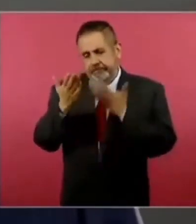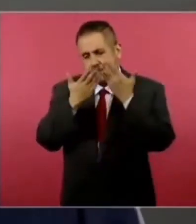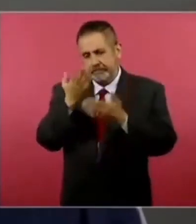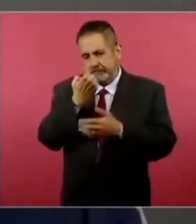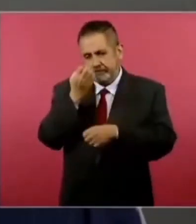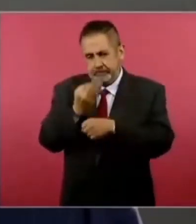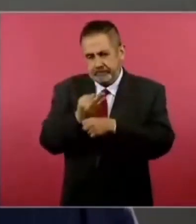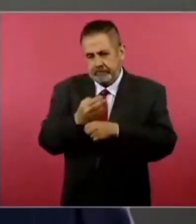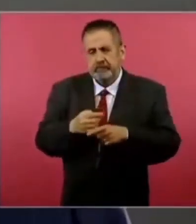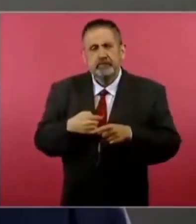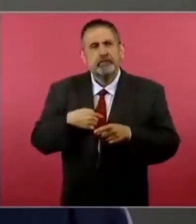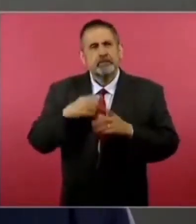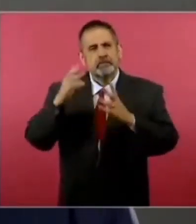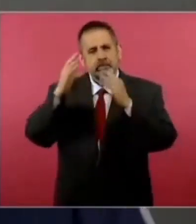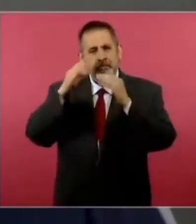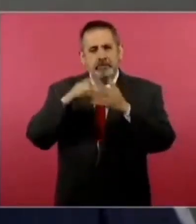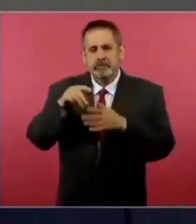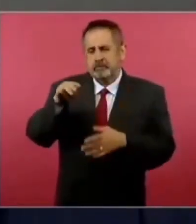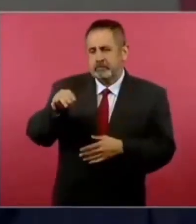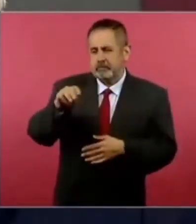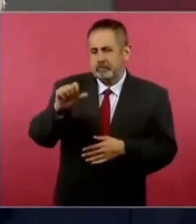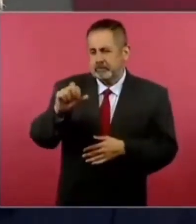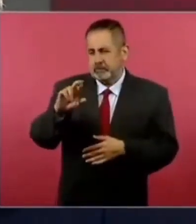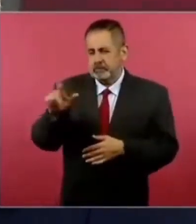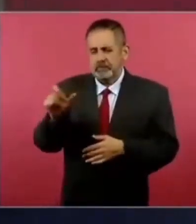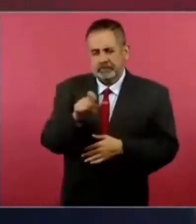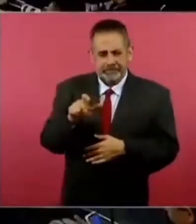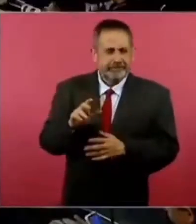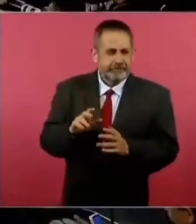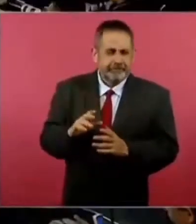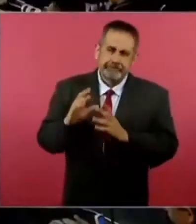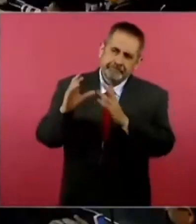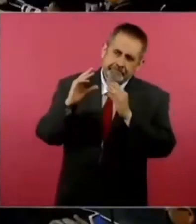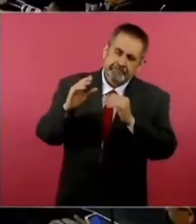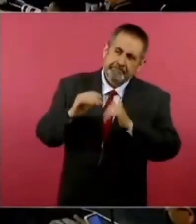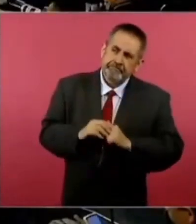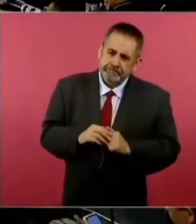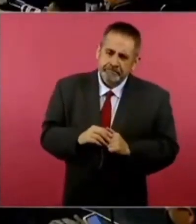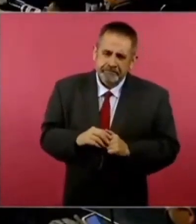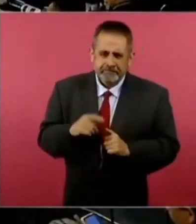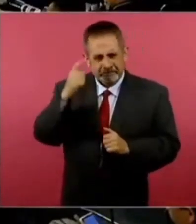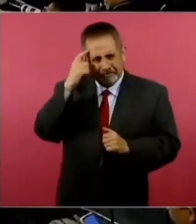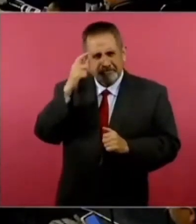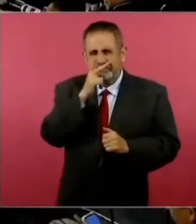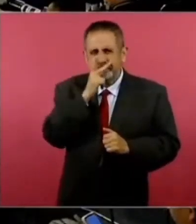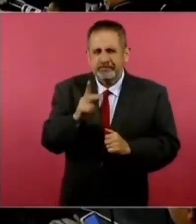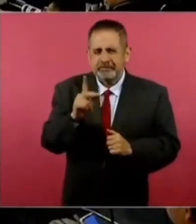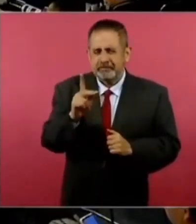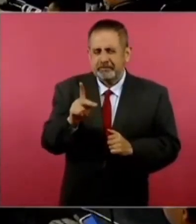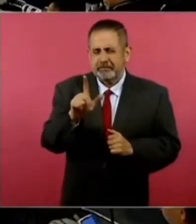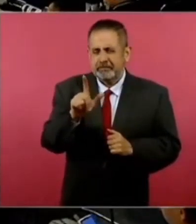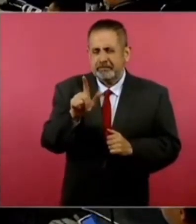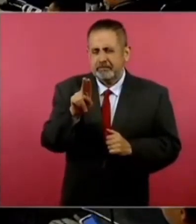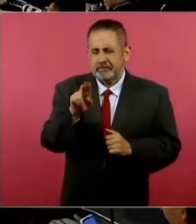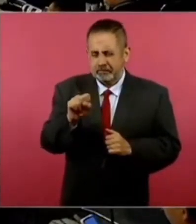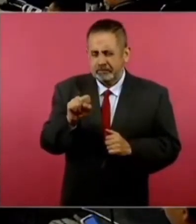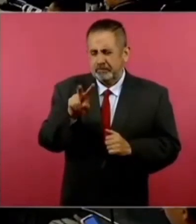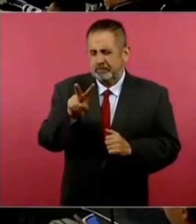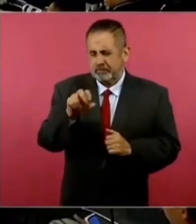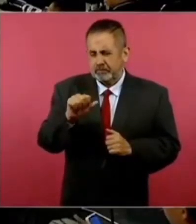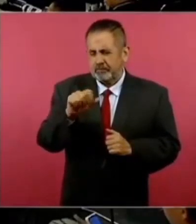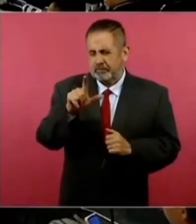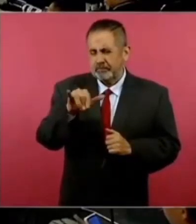y tomábamos las materias de marxismo, nos hablaban de la plusvalía y de que cómo se acumulaba el